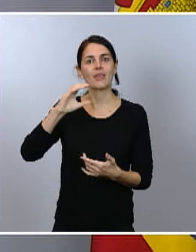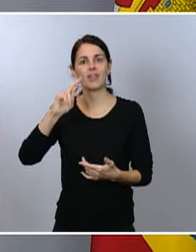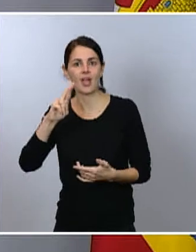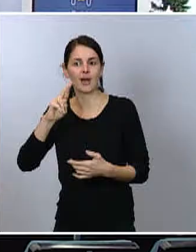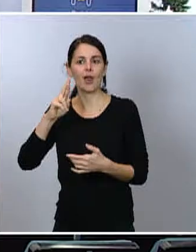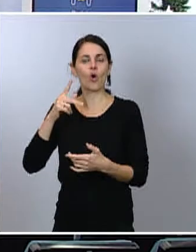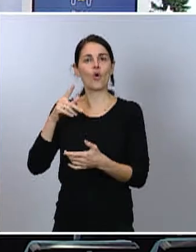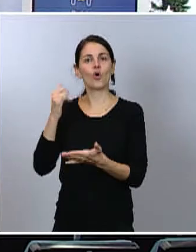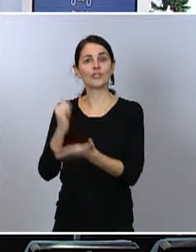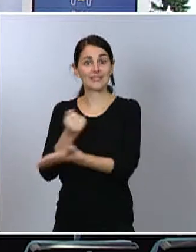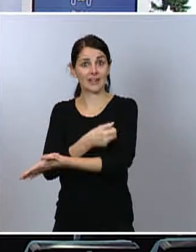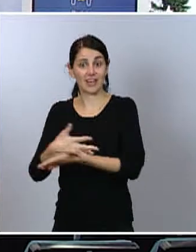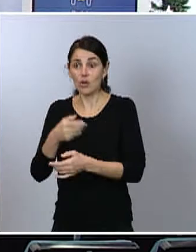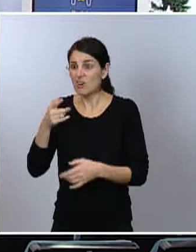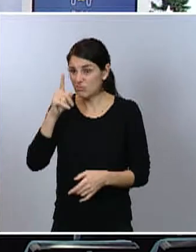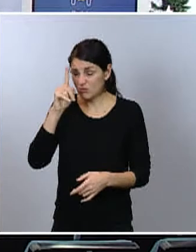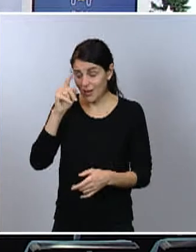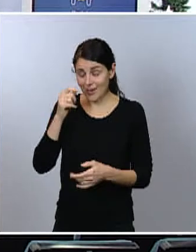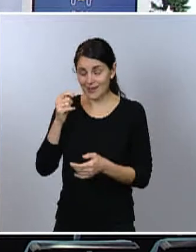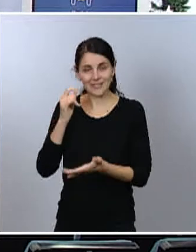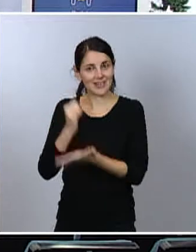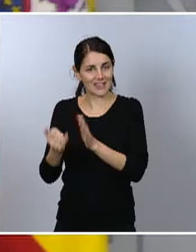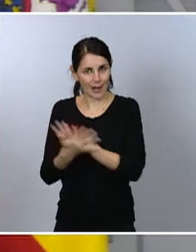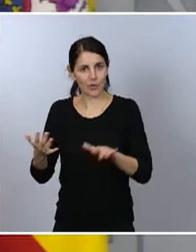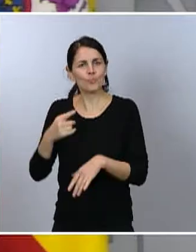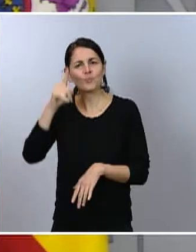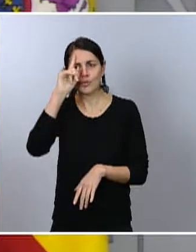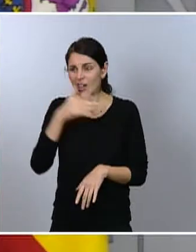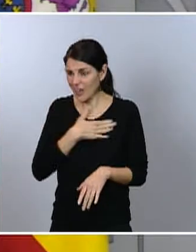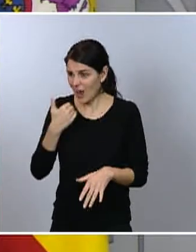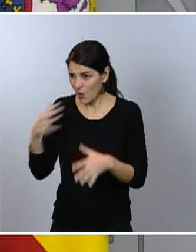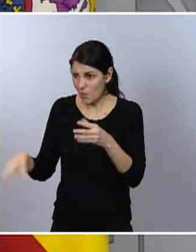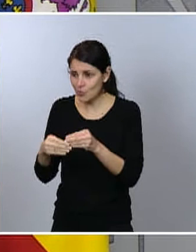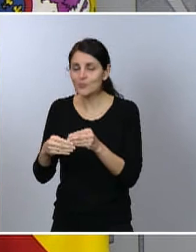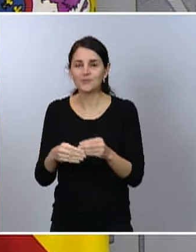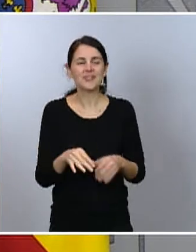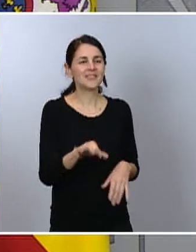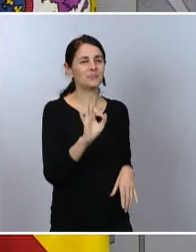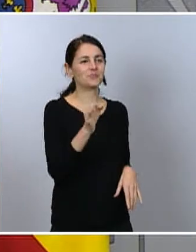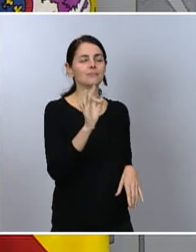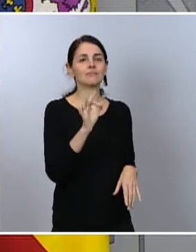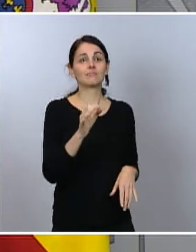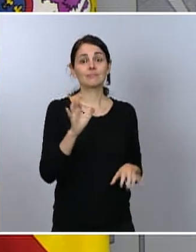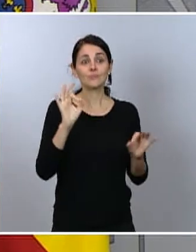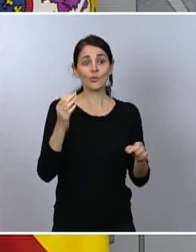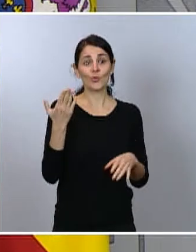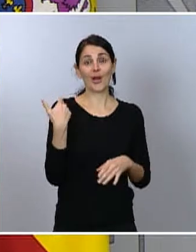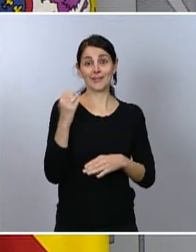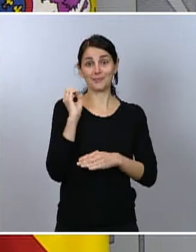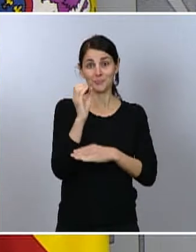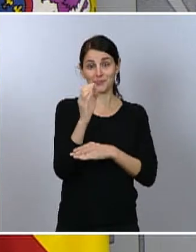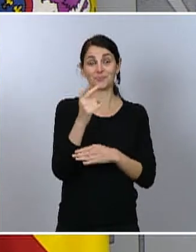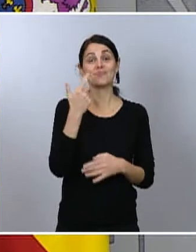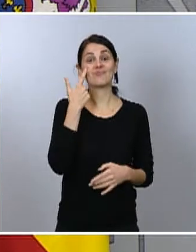algo. Sí, efectivamente, y lo decía en mi intervención, esto es una primera